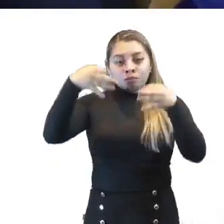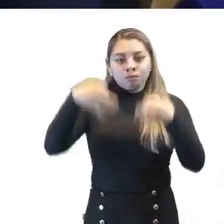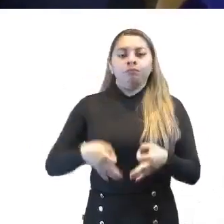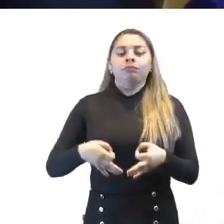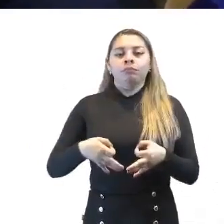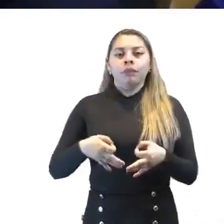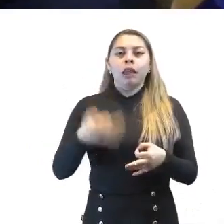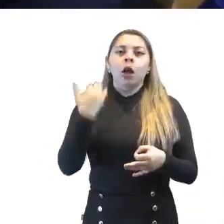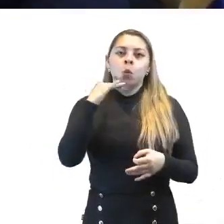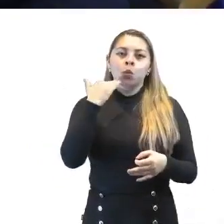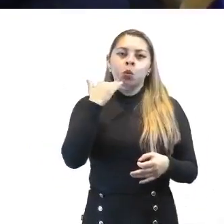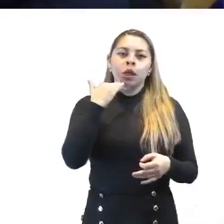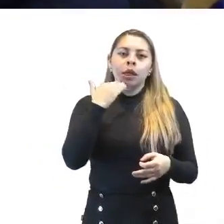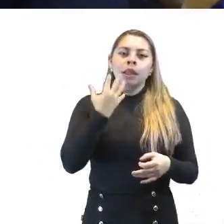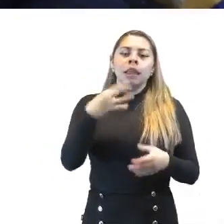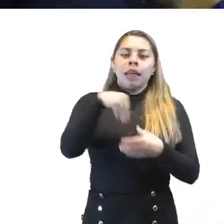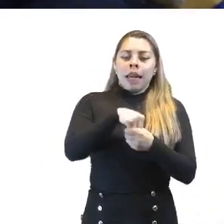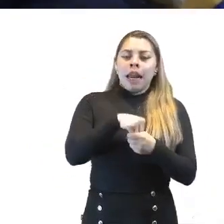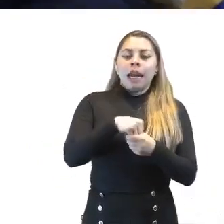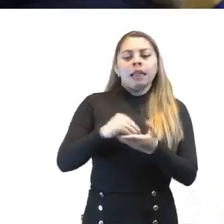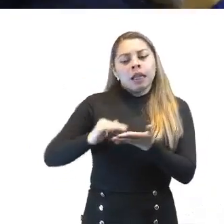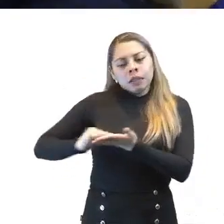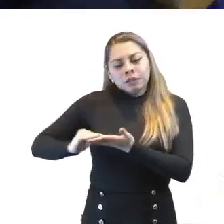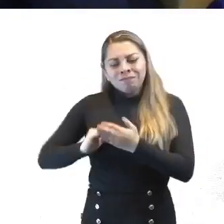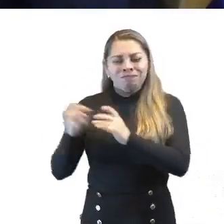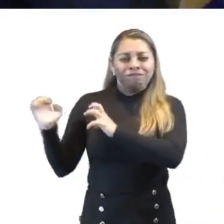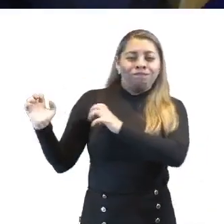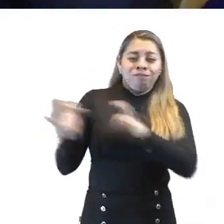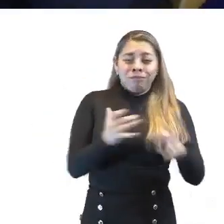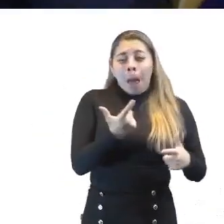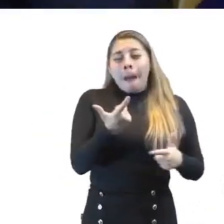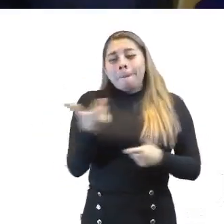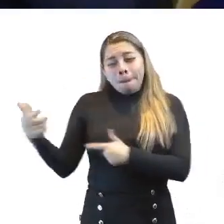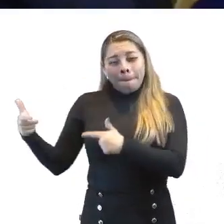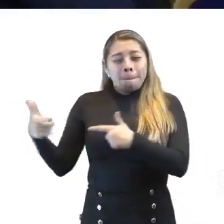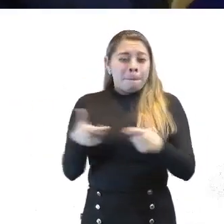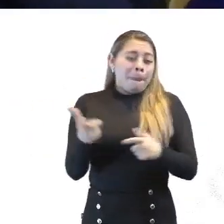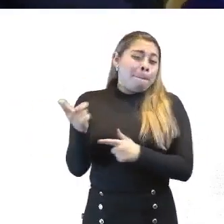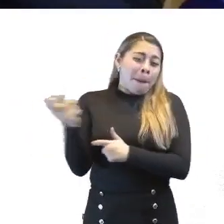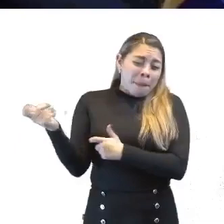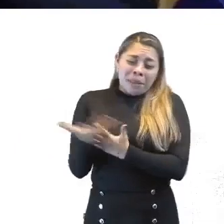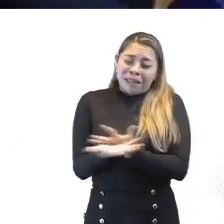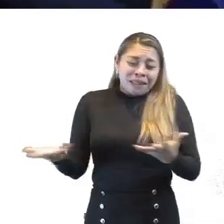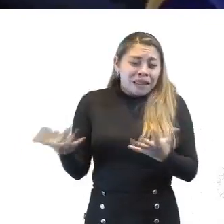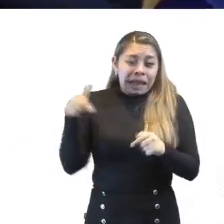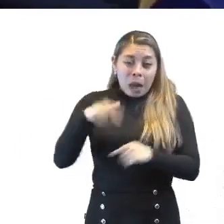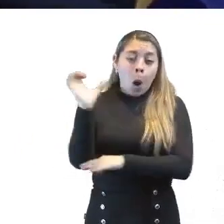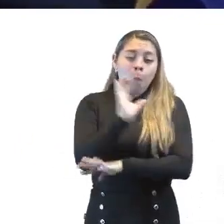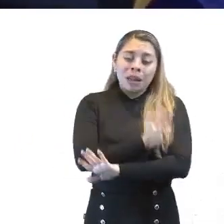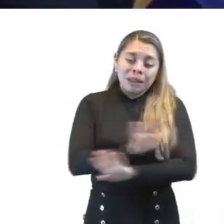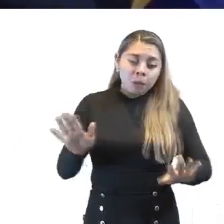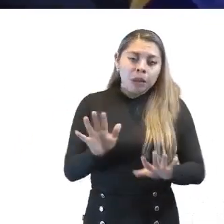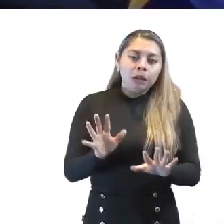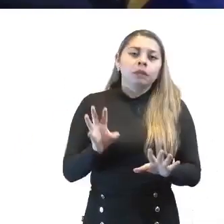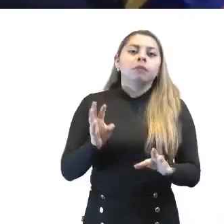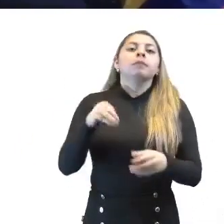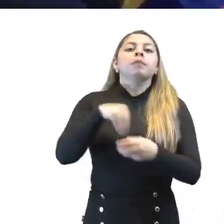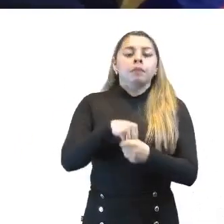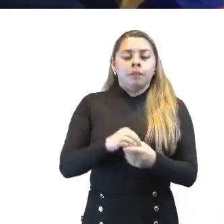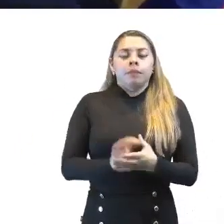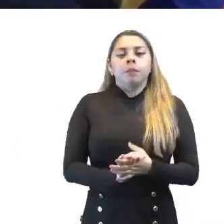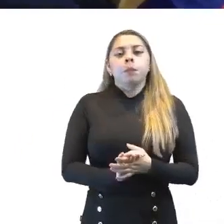las mujeres en la resolución del conflicto armado en Colombia. Saludo al representante